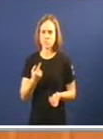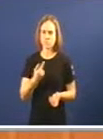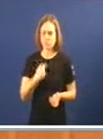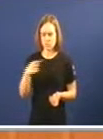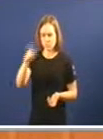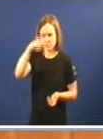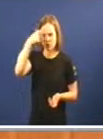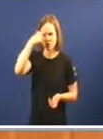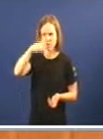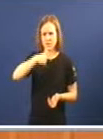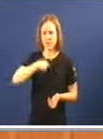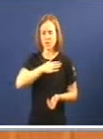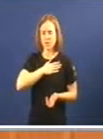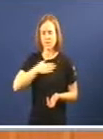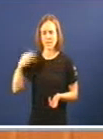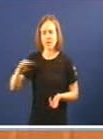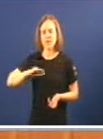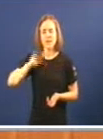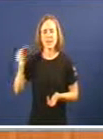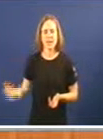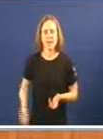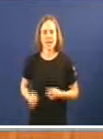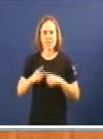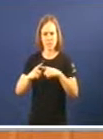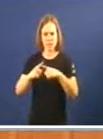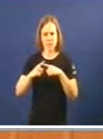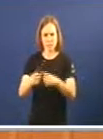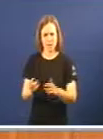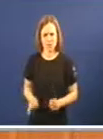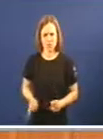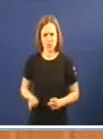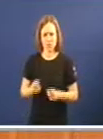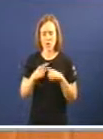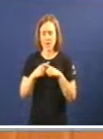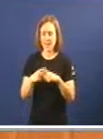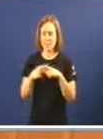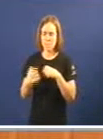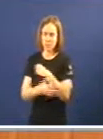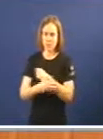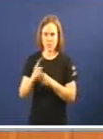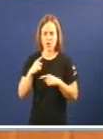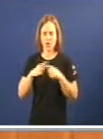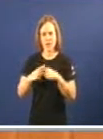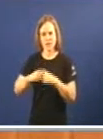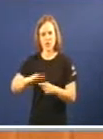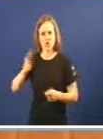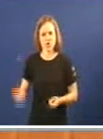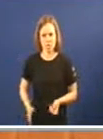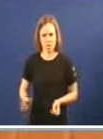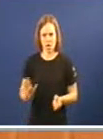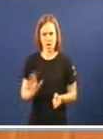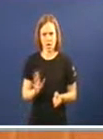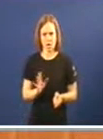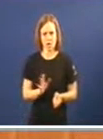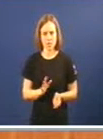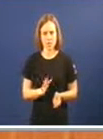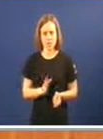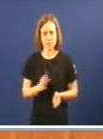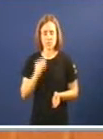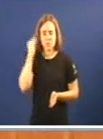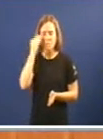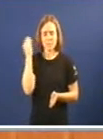saben por lo reparto de riqueza como se verán pero no un pueblo reparto la pobreza en cualquiera podría comprender que en un